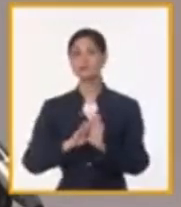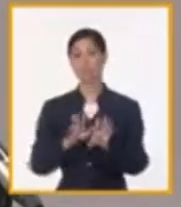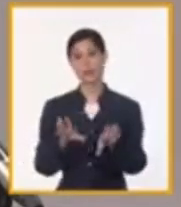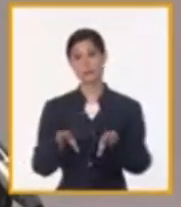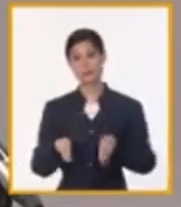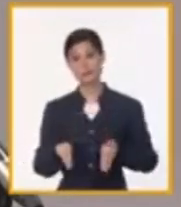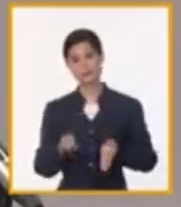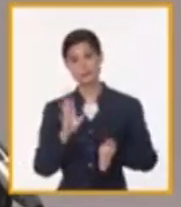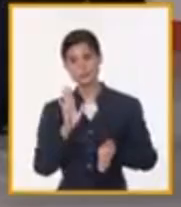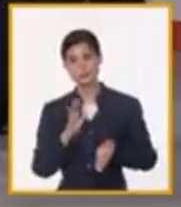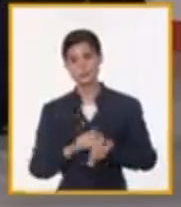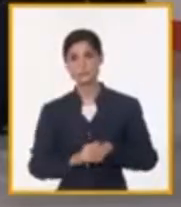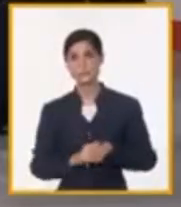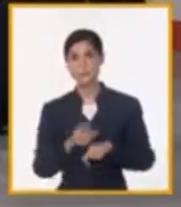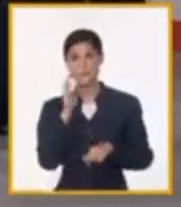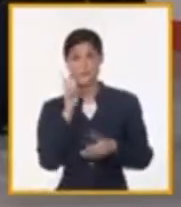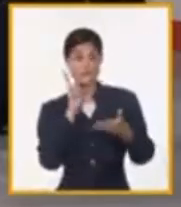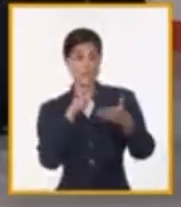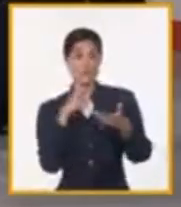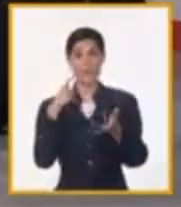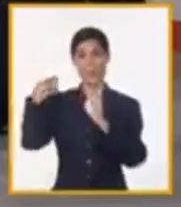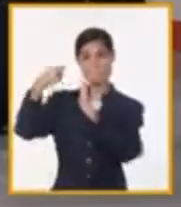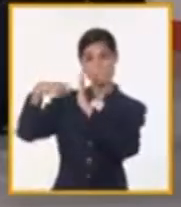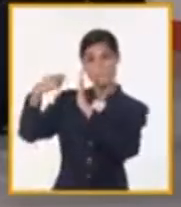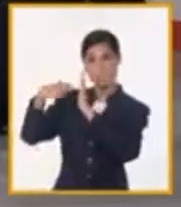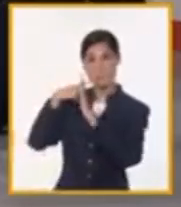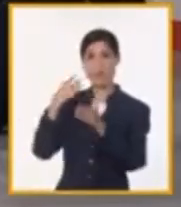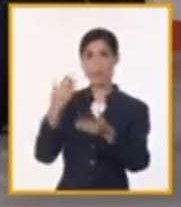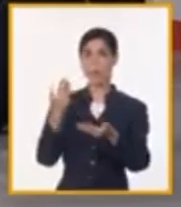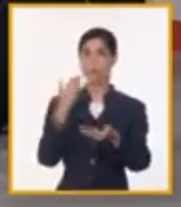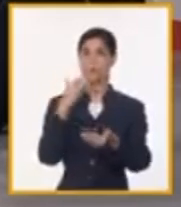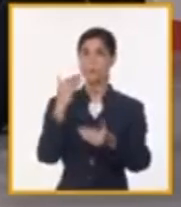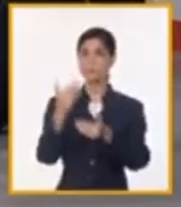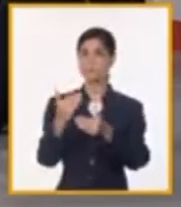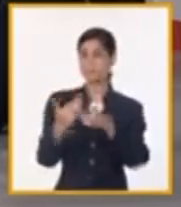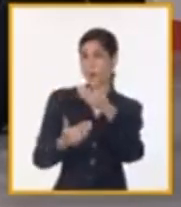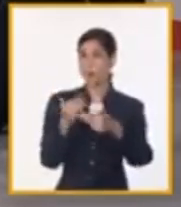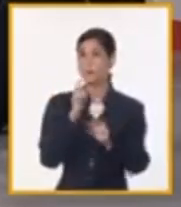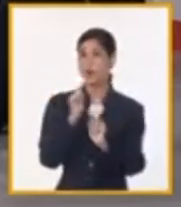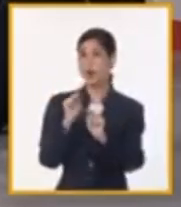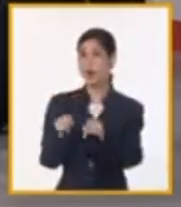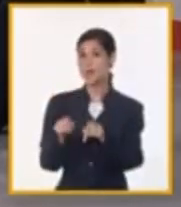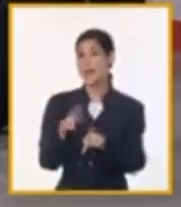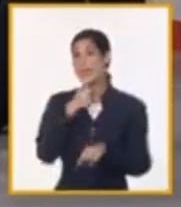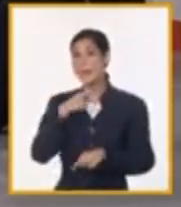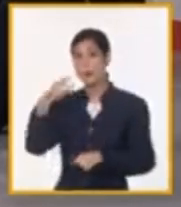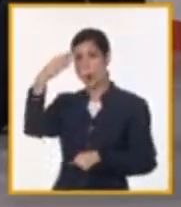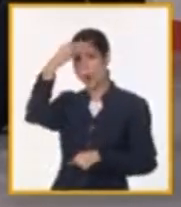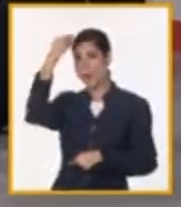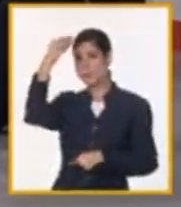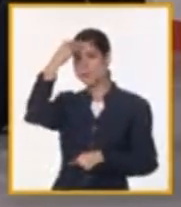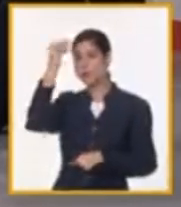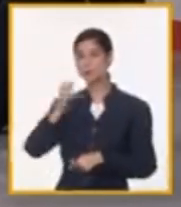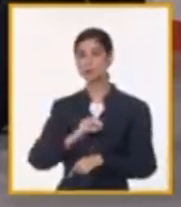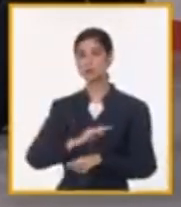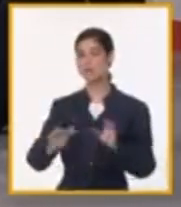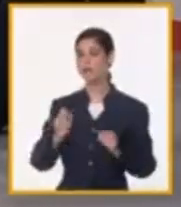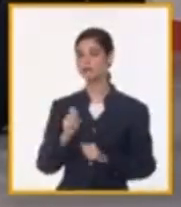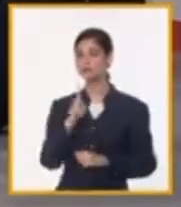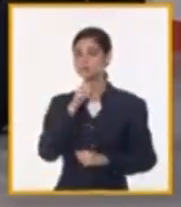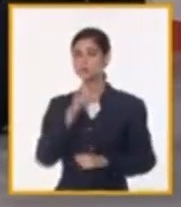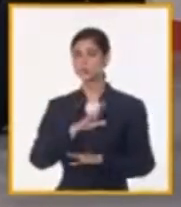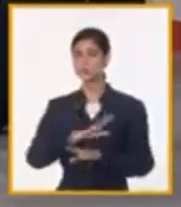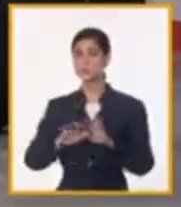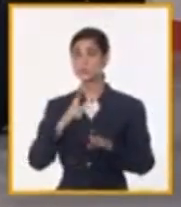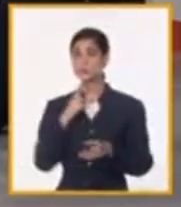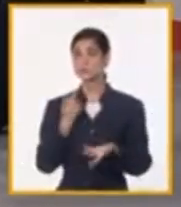Luis recordemos que hasta en los videos se veía durante la campaña eh No lo dejaba hablar es decir muchas veces hasta le quitaba la por eso Por eso digo que